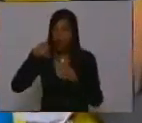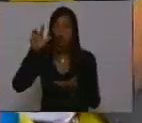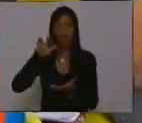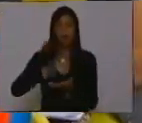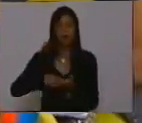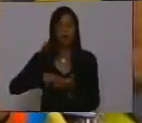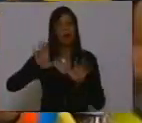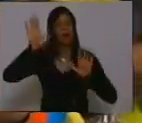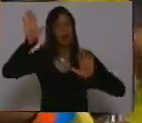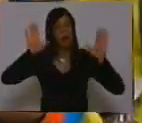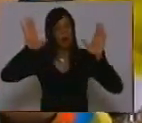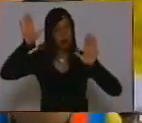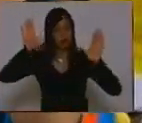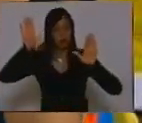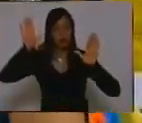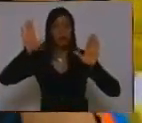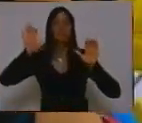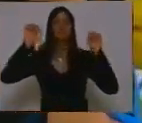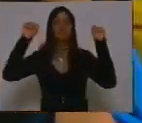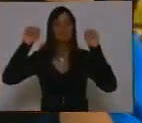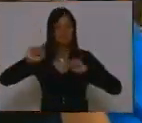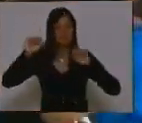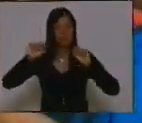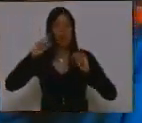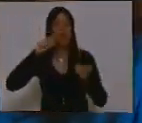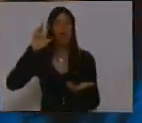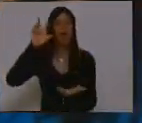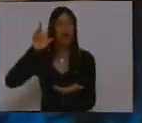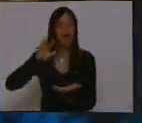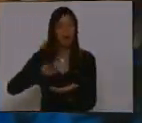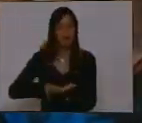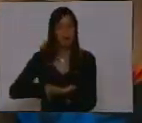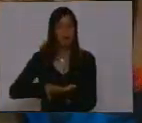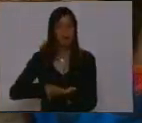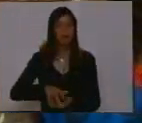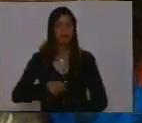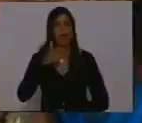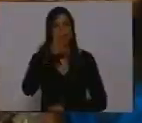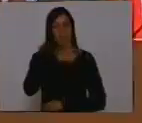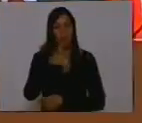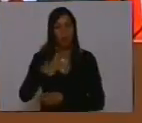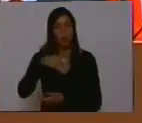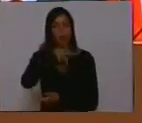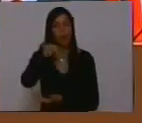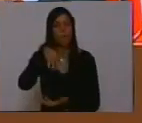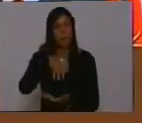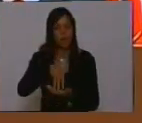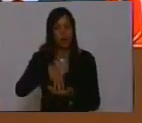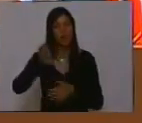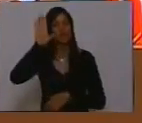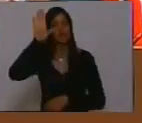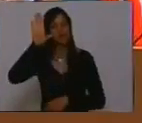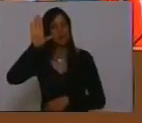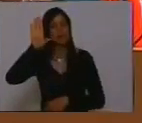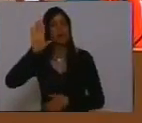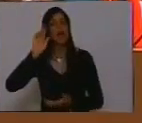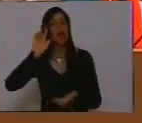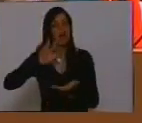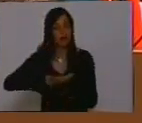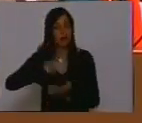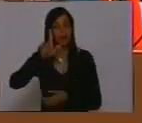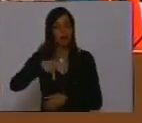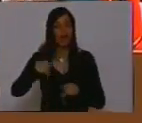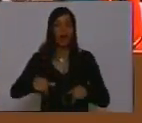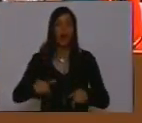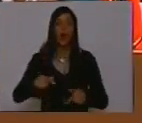pueblo. Aprobado por los constituyentes, las constituyentes y por el pueblo del estado Miranda, que se encuentra hoy aquí acompañándonos en la